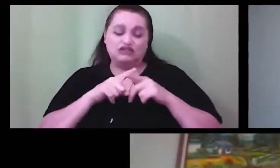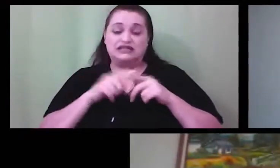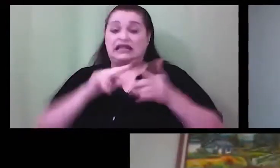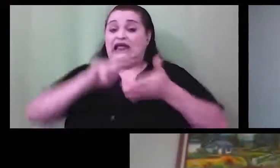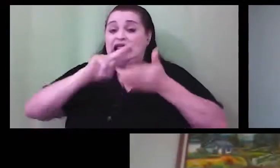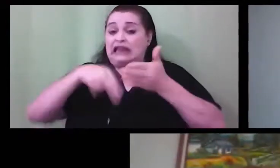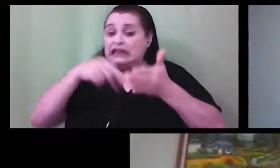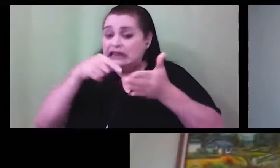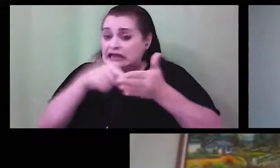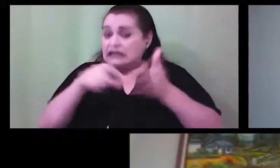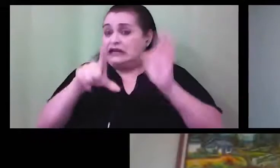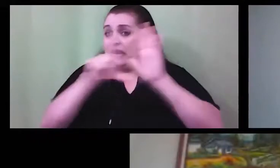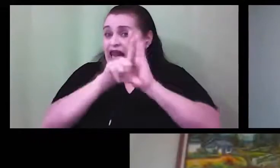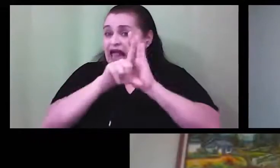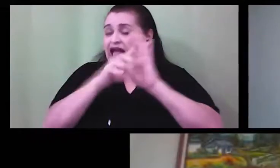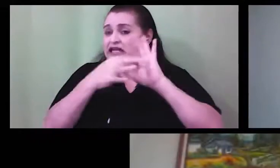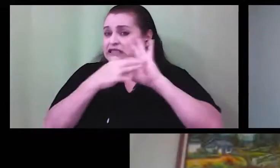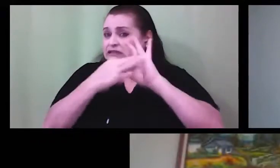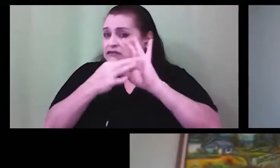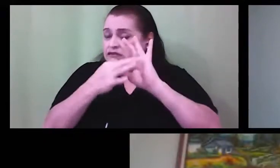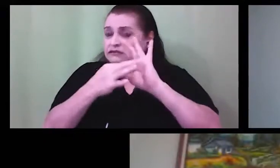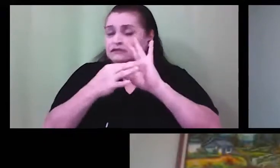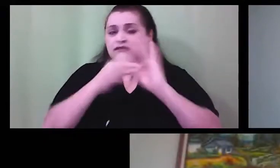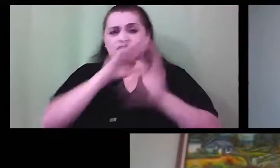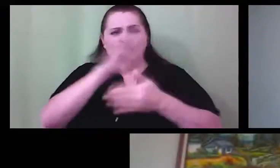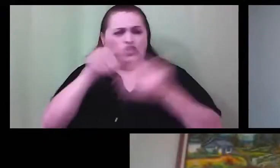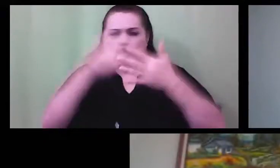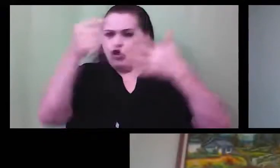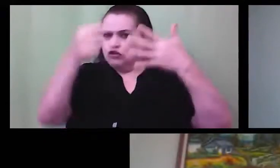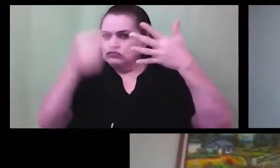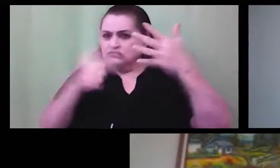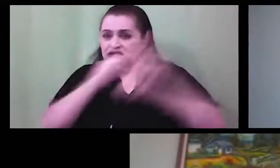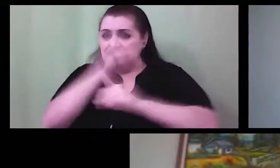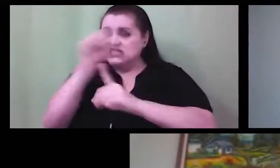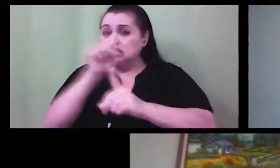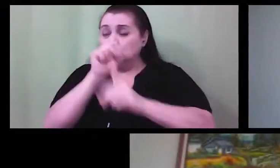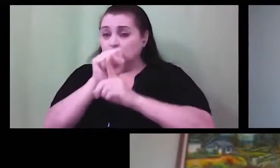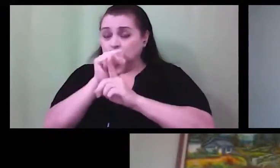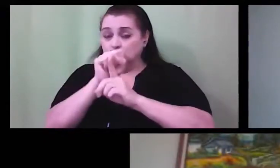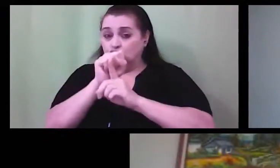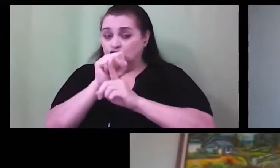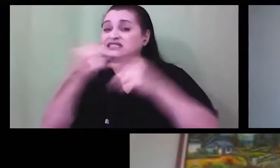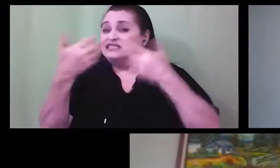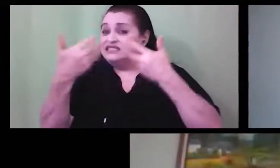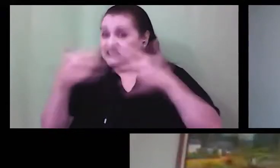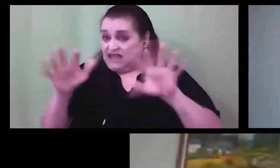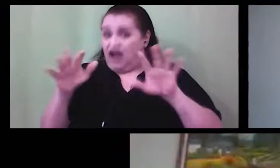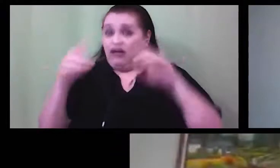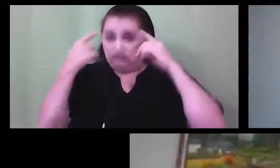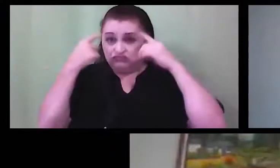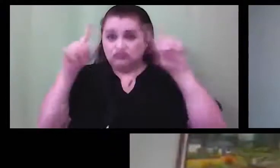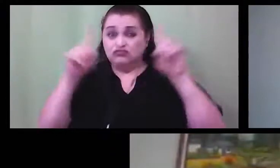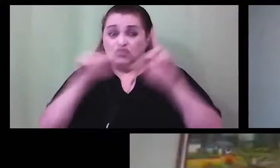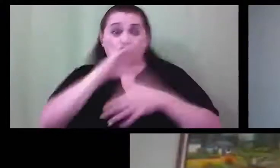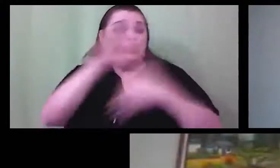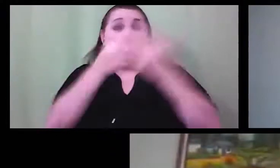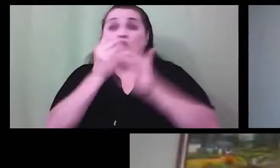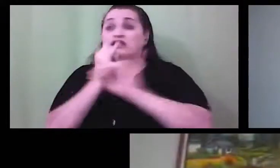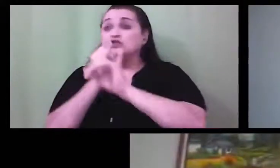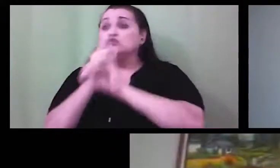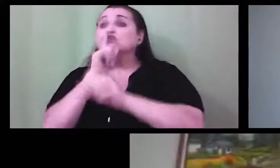decretos y las leyes y todo este tipo de situaciones estén dadas, no todas las instituciones lo